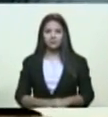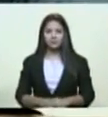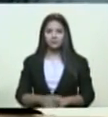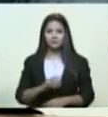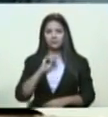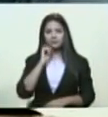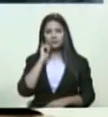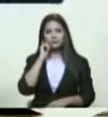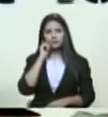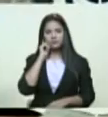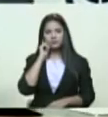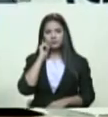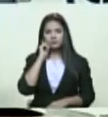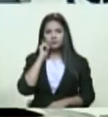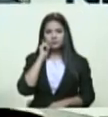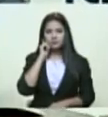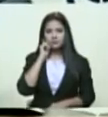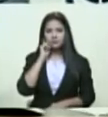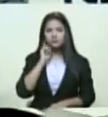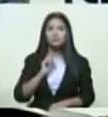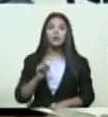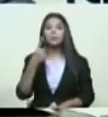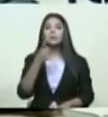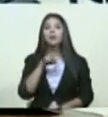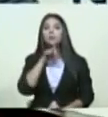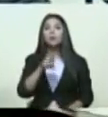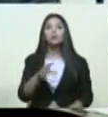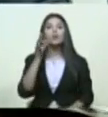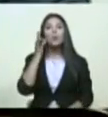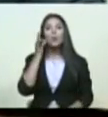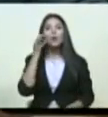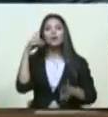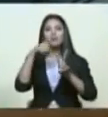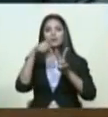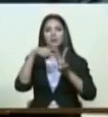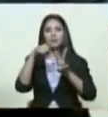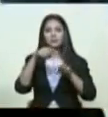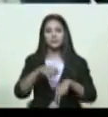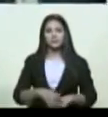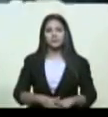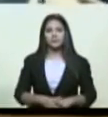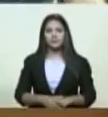querido. Primera pregunta a cargo de Graia Casella, de Venezolana de Televisión.